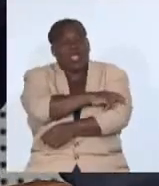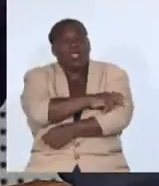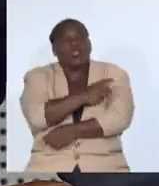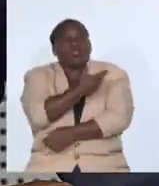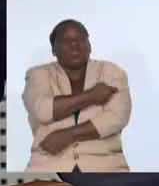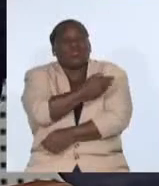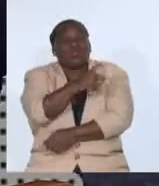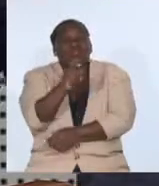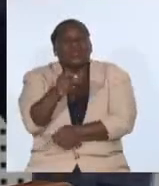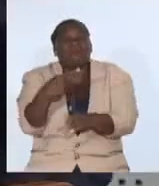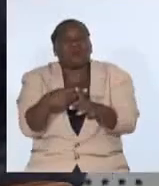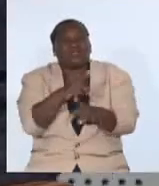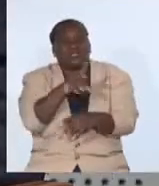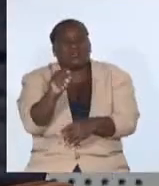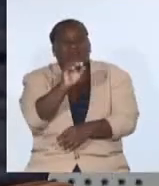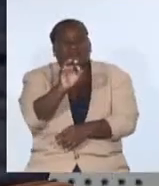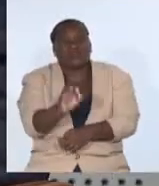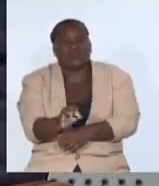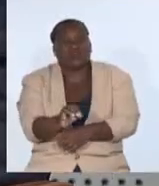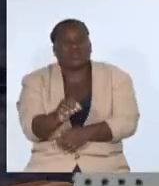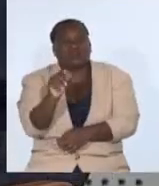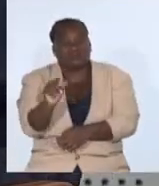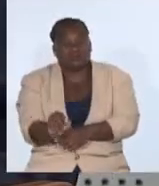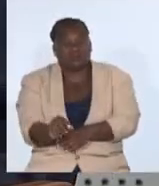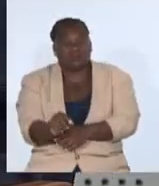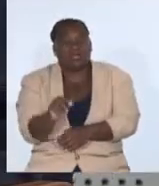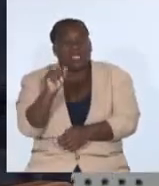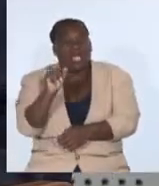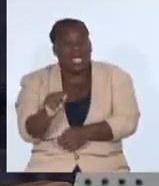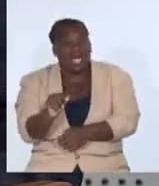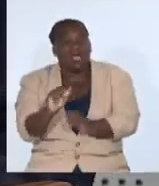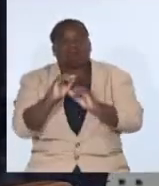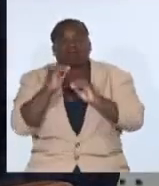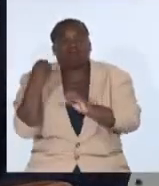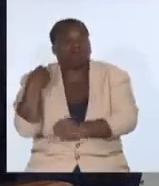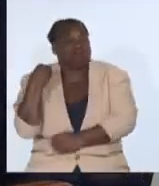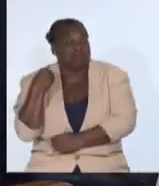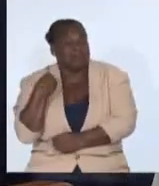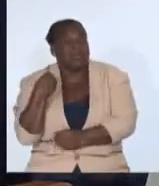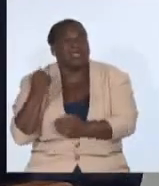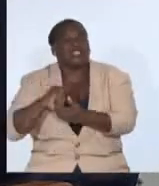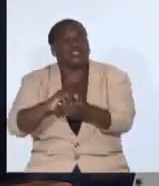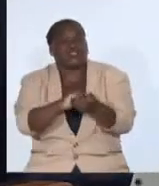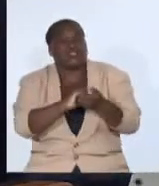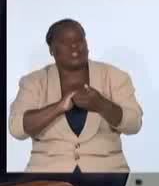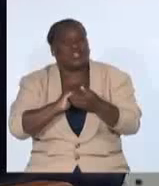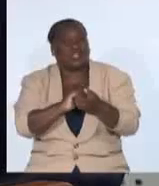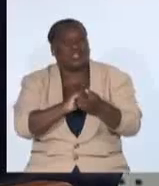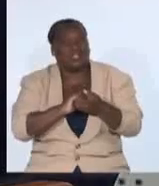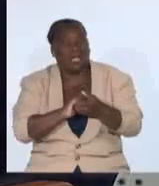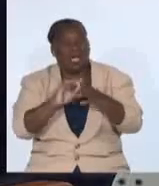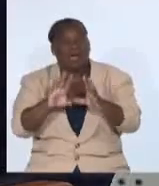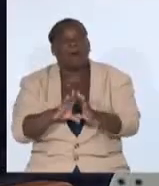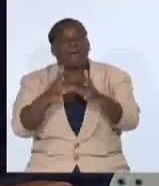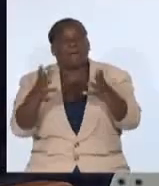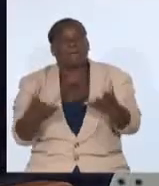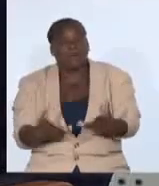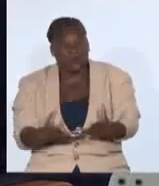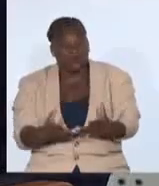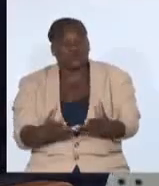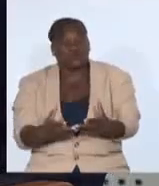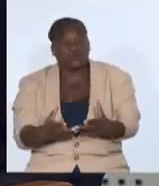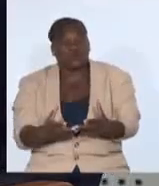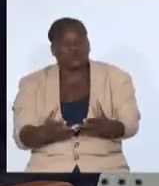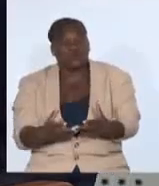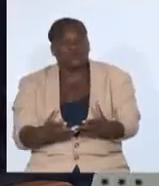personas ante el llamado a multiplicar la solidaridad y apartar las desavenencias el mundo terminó siendo